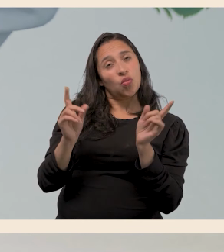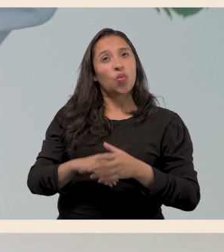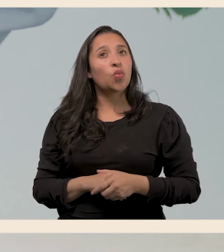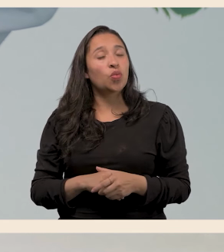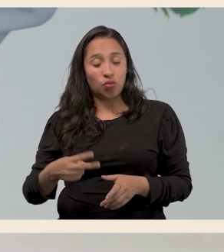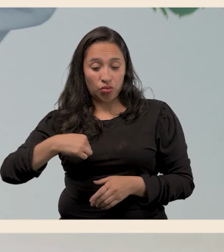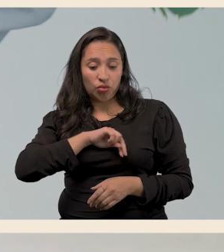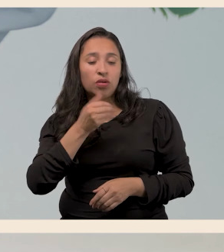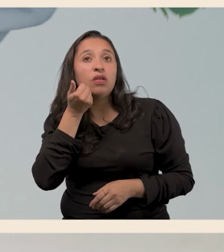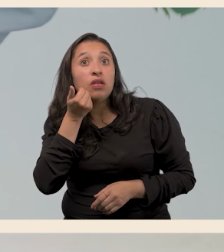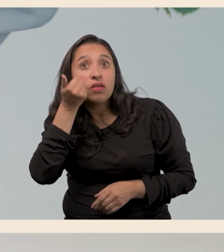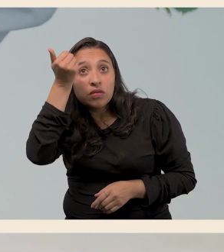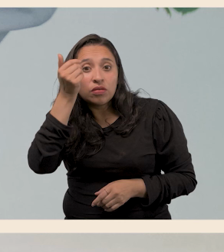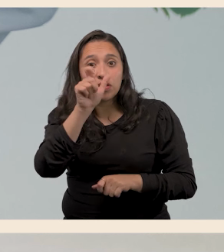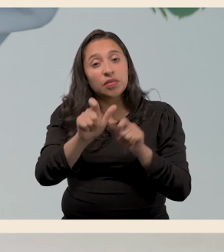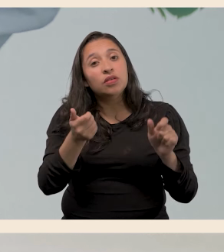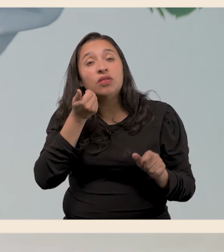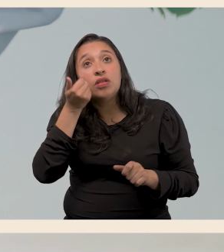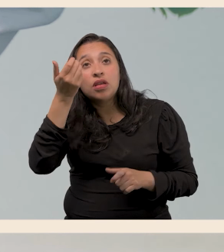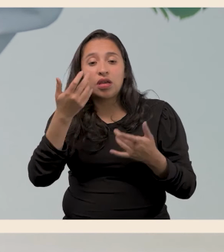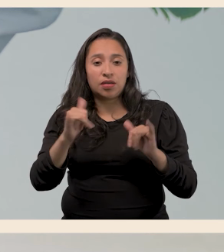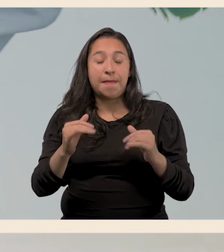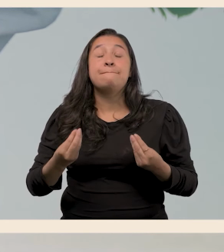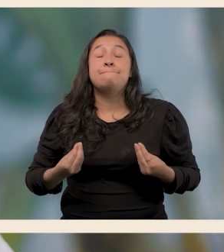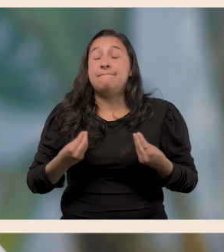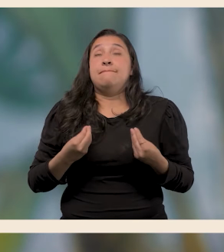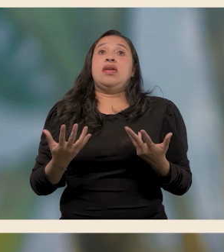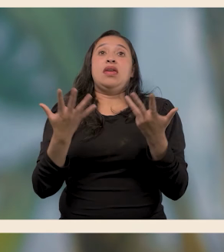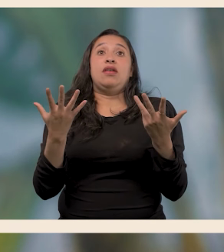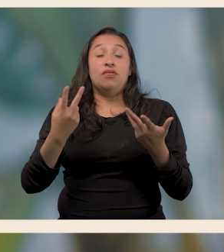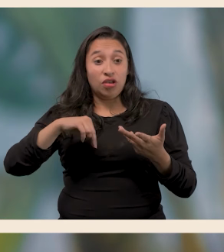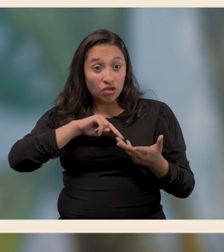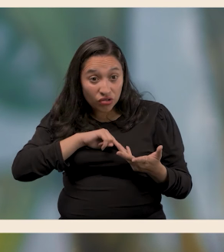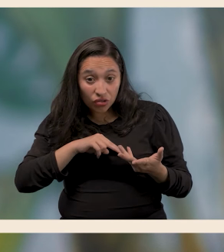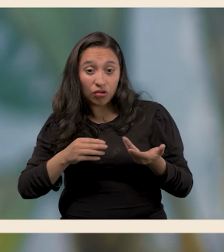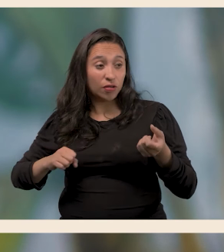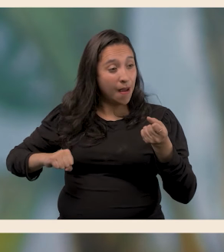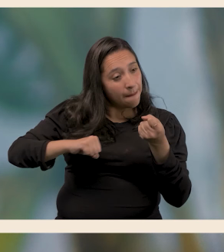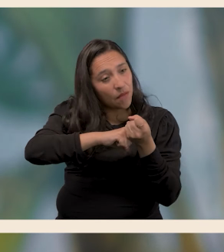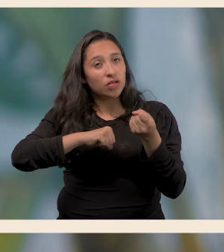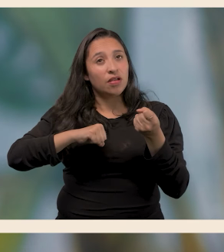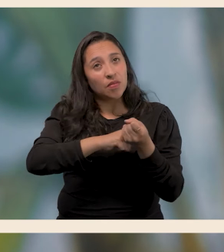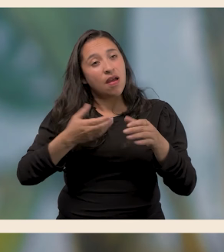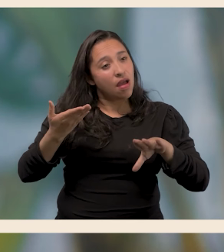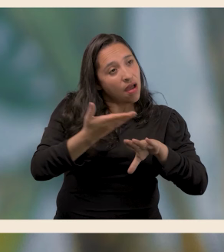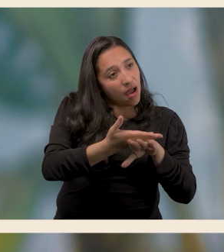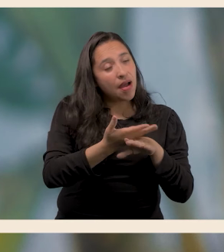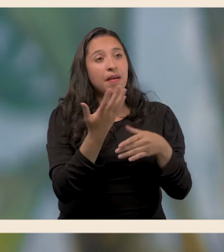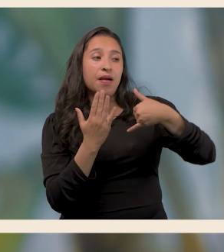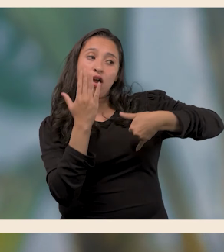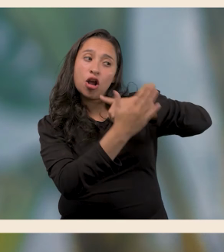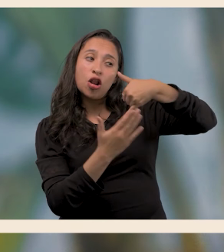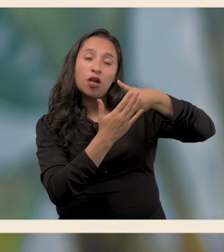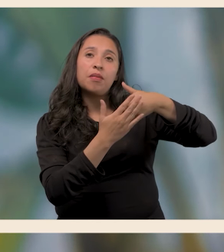Nosotros, los adultos mayores, las personas mayores, estamos vivos y ya hemos aportado a este país y seguimos aportando. Que no nos